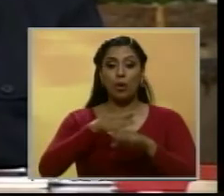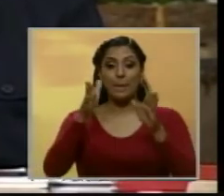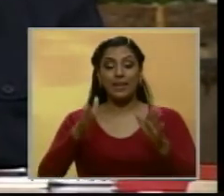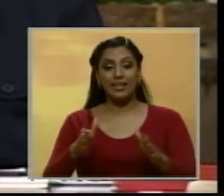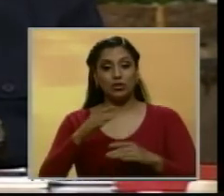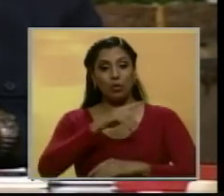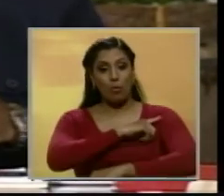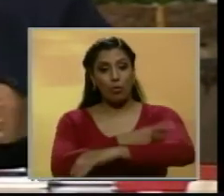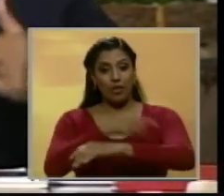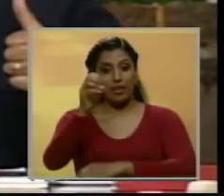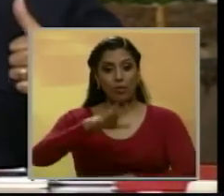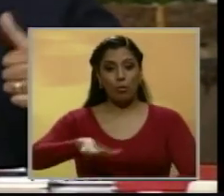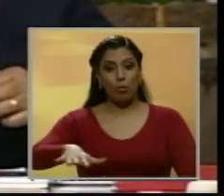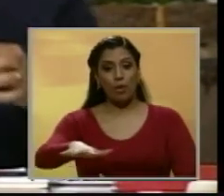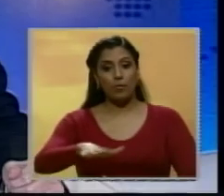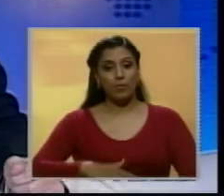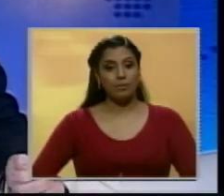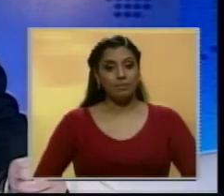Poder Popular.